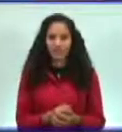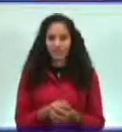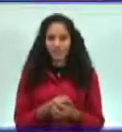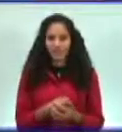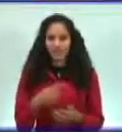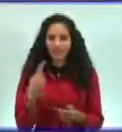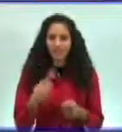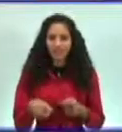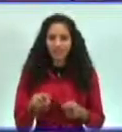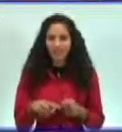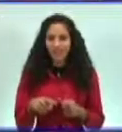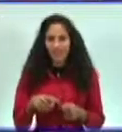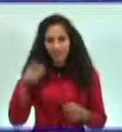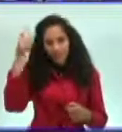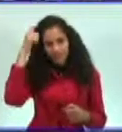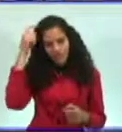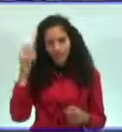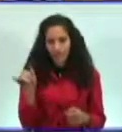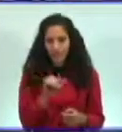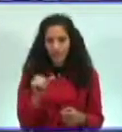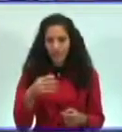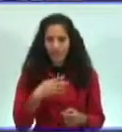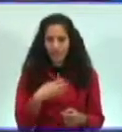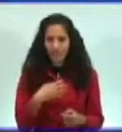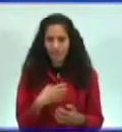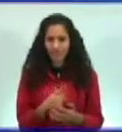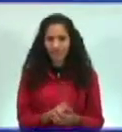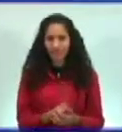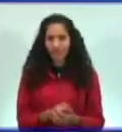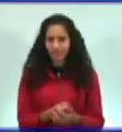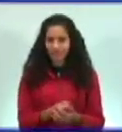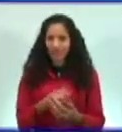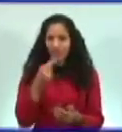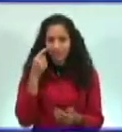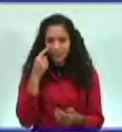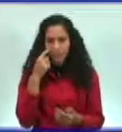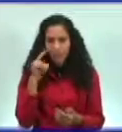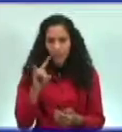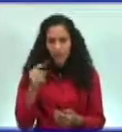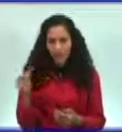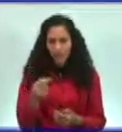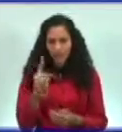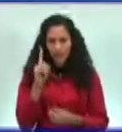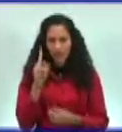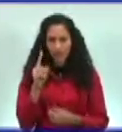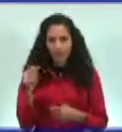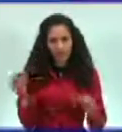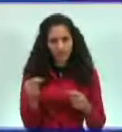Solo 9. El melocito Javier vive al lado de un gran pozo. Y si a 9 quitas 1.